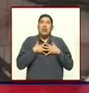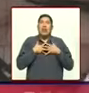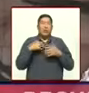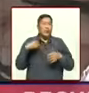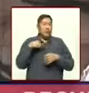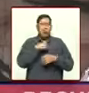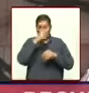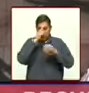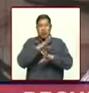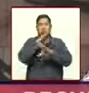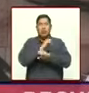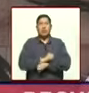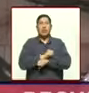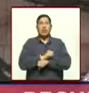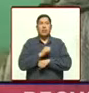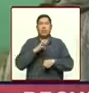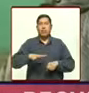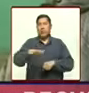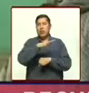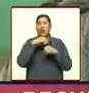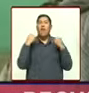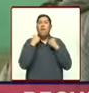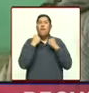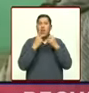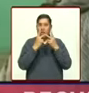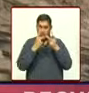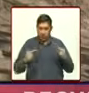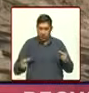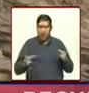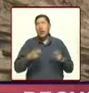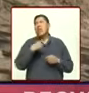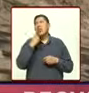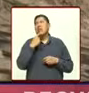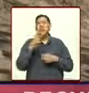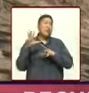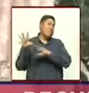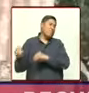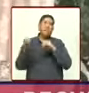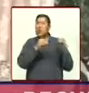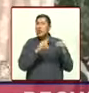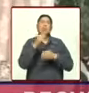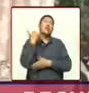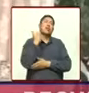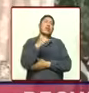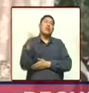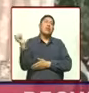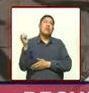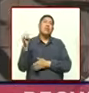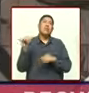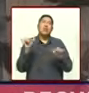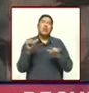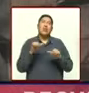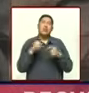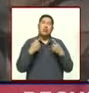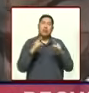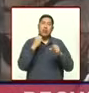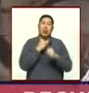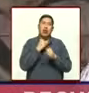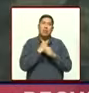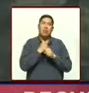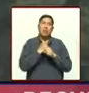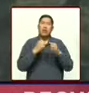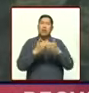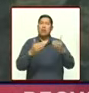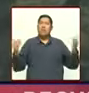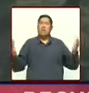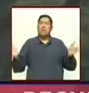afros no se acostumbraban a estar en el frío extremo de Potosí. Se dice que los trajeron acá los Yungas, pero también vinimos a los Yungas a trabajar. Incluso hay